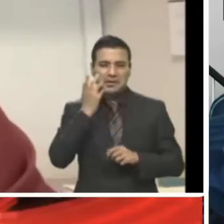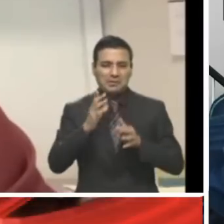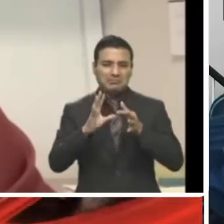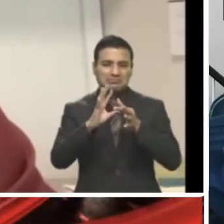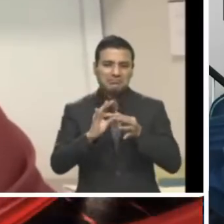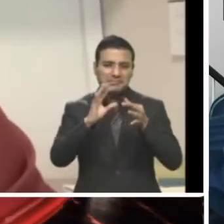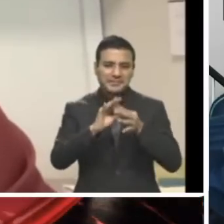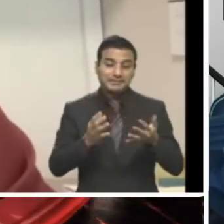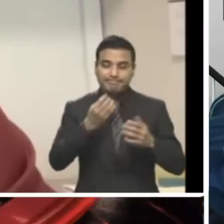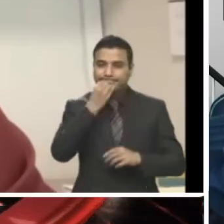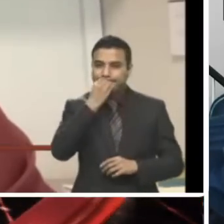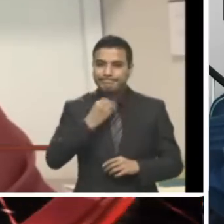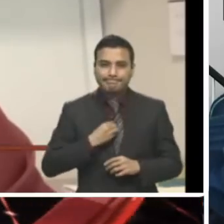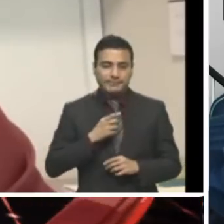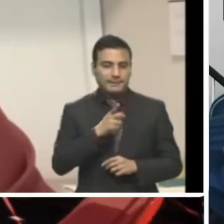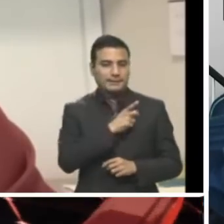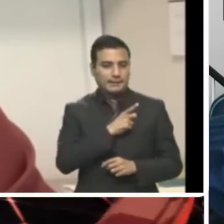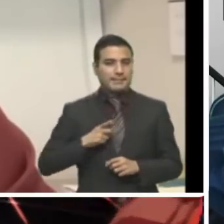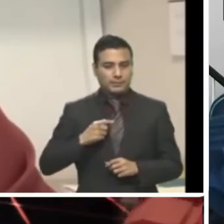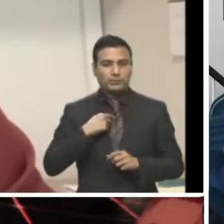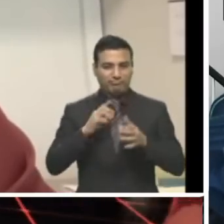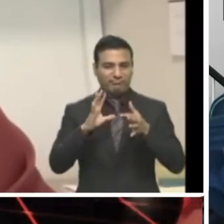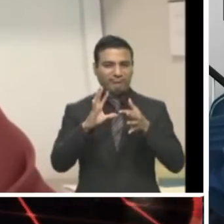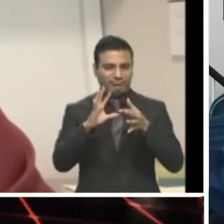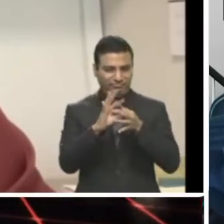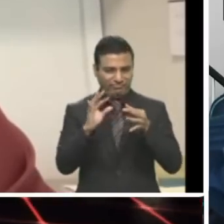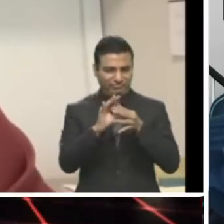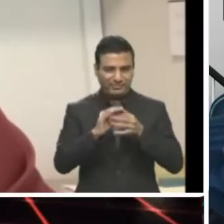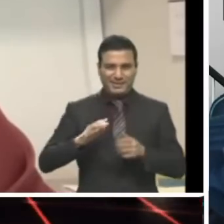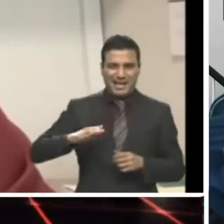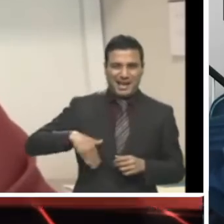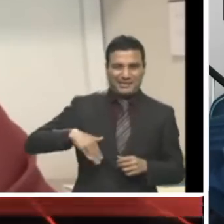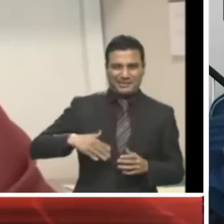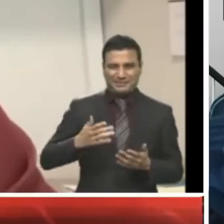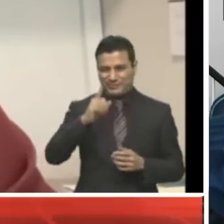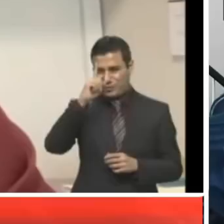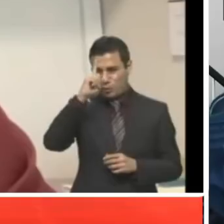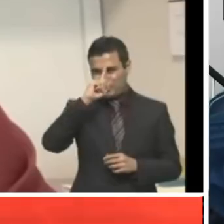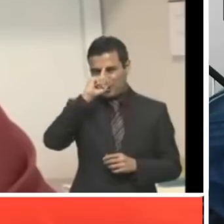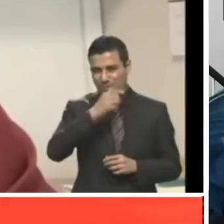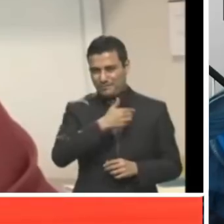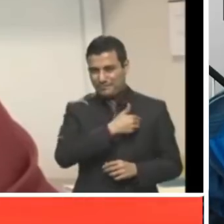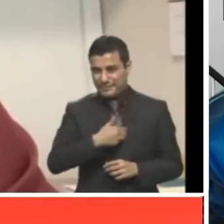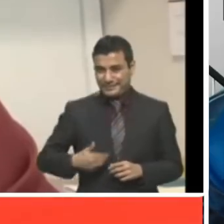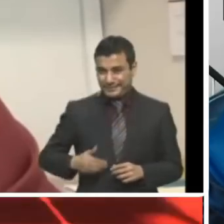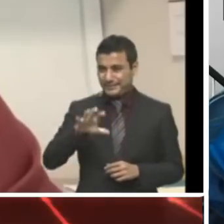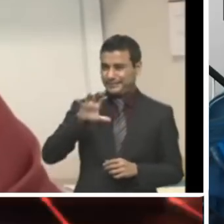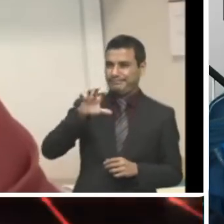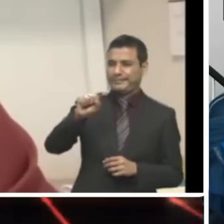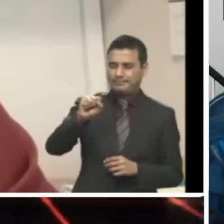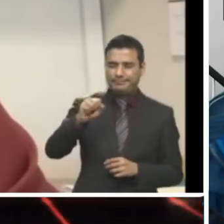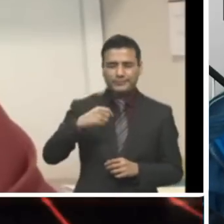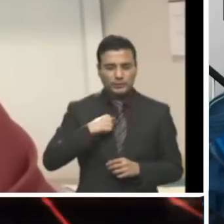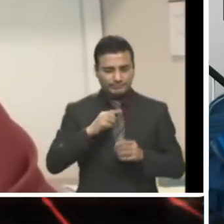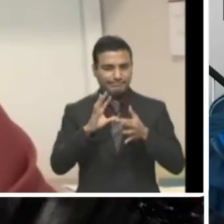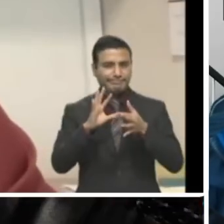es indispensable que se puntualice lo que acaba de comentar el consejero presidente de este